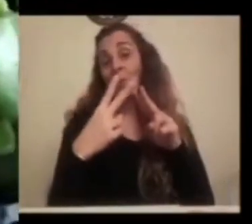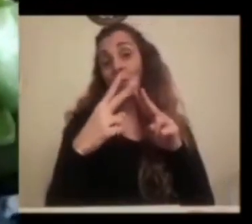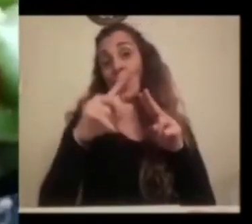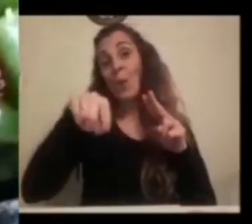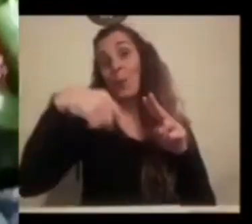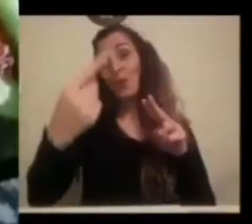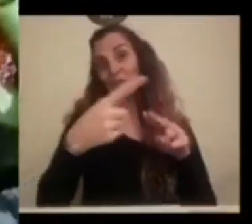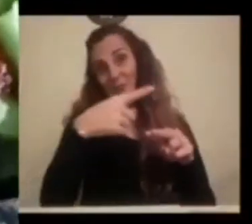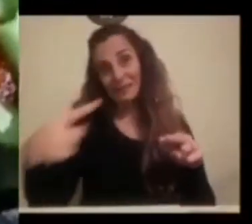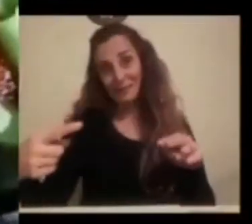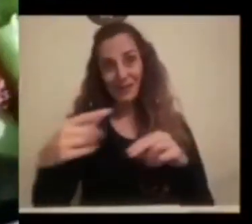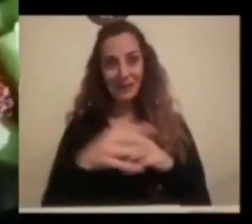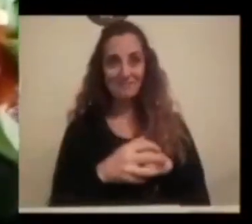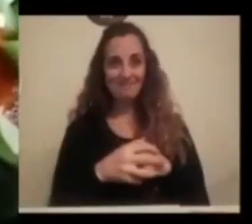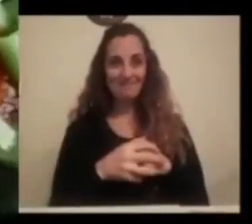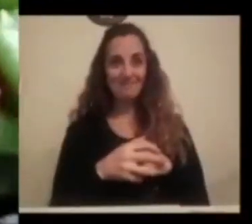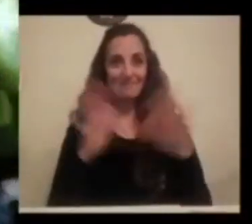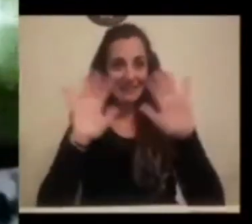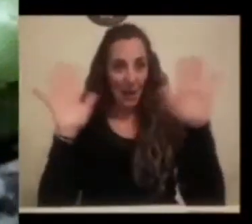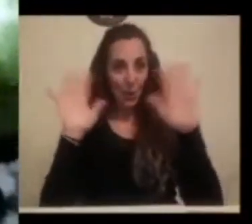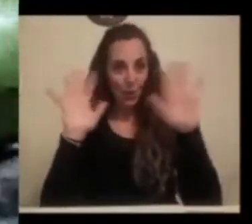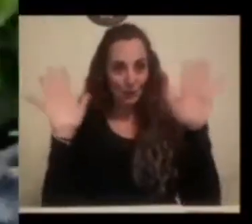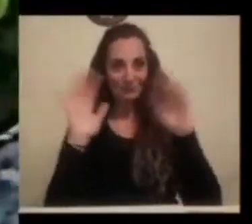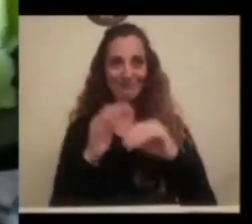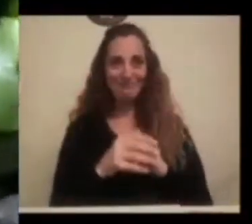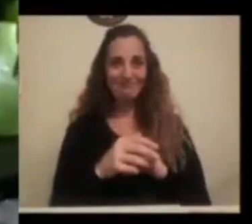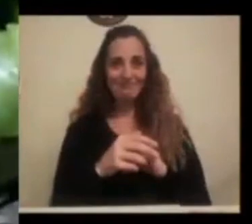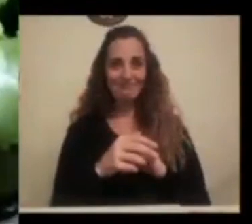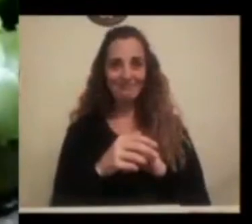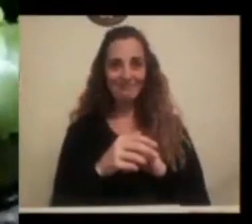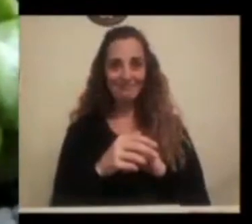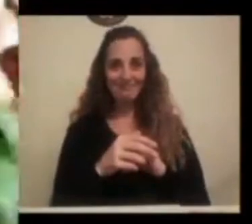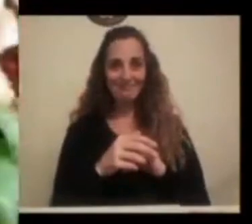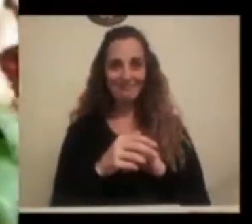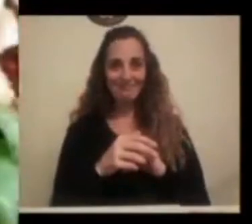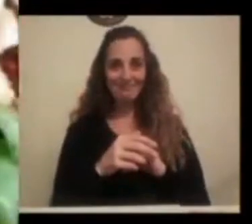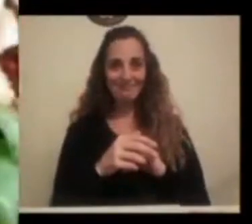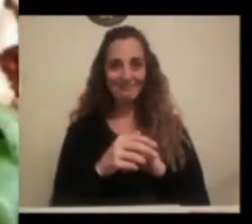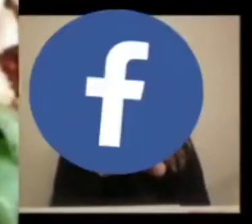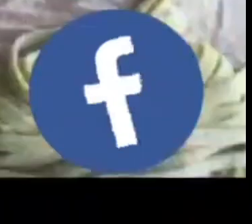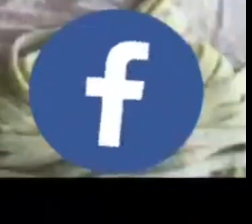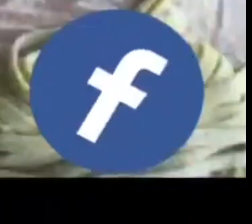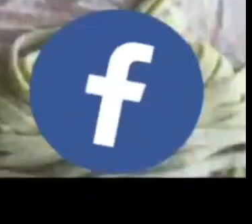quédense en casa. Nos vemos en la semana. ¿Sí? Saludos.